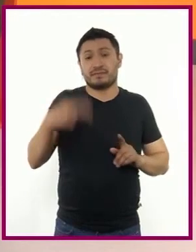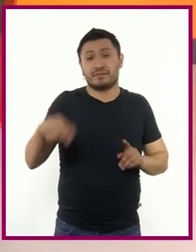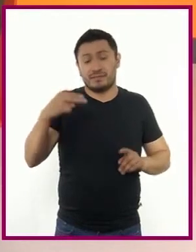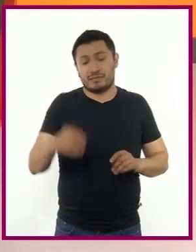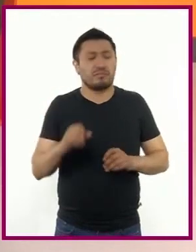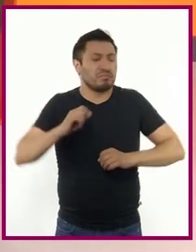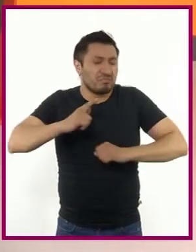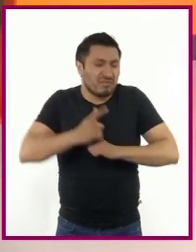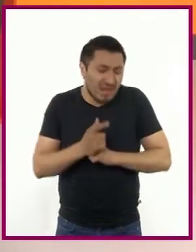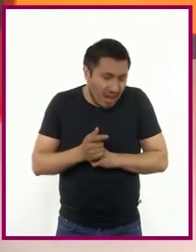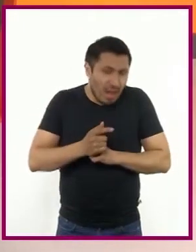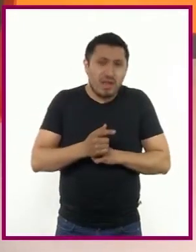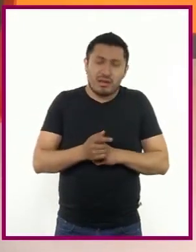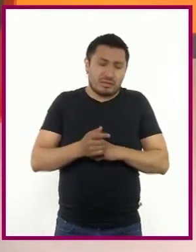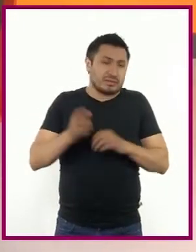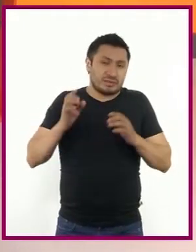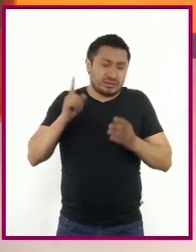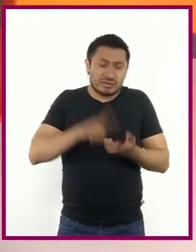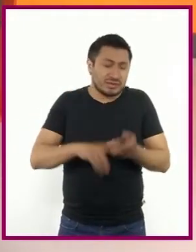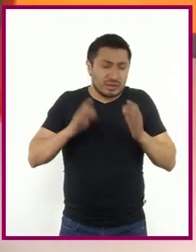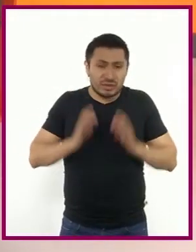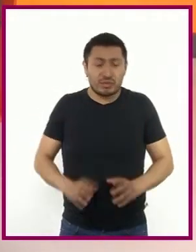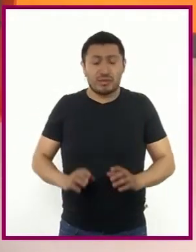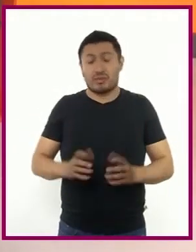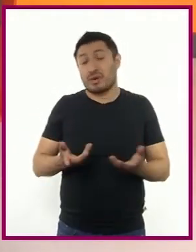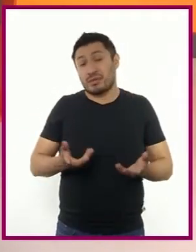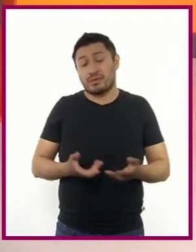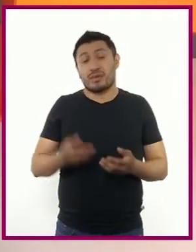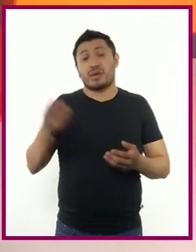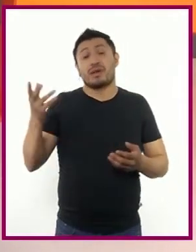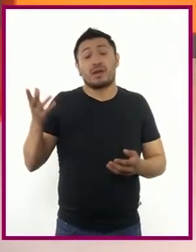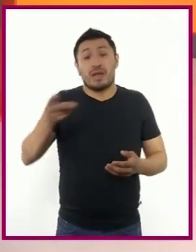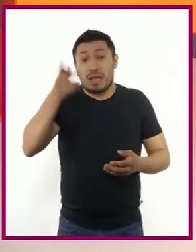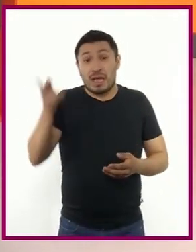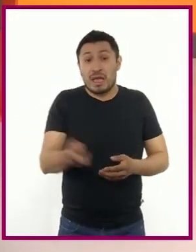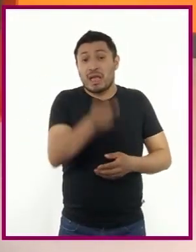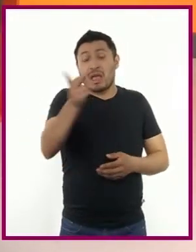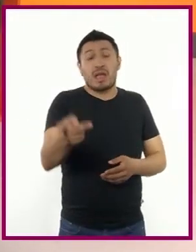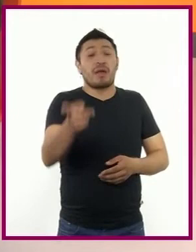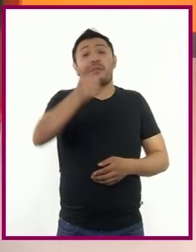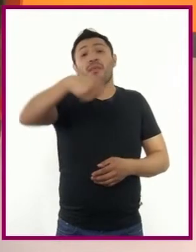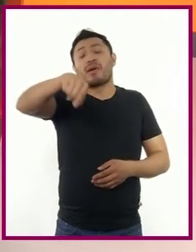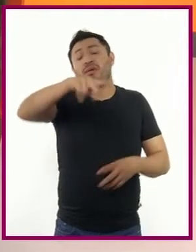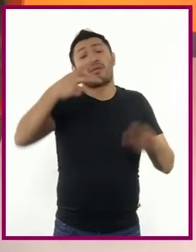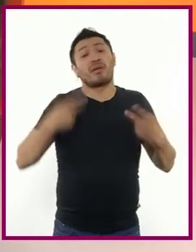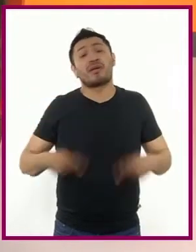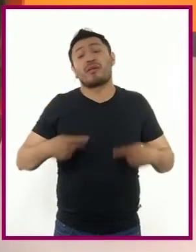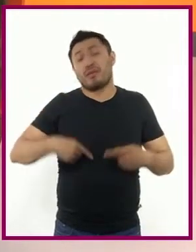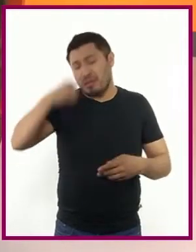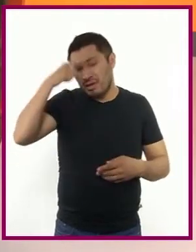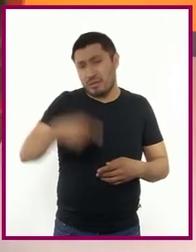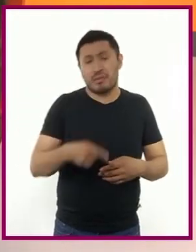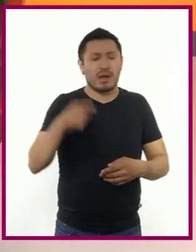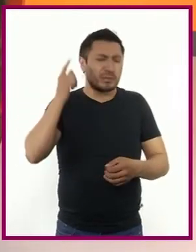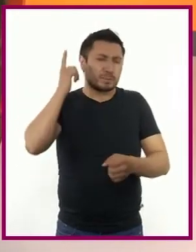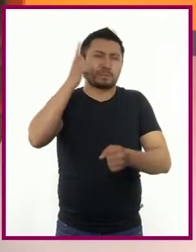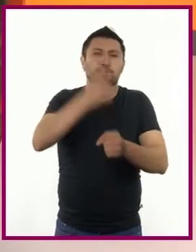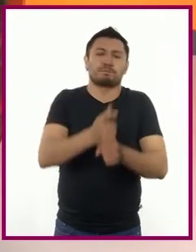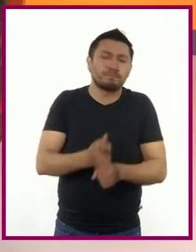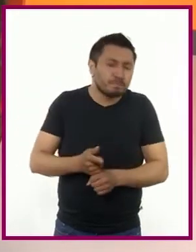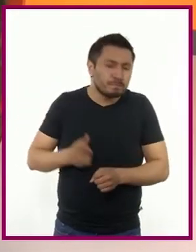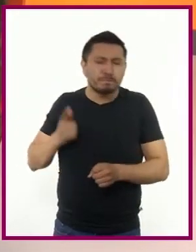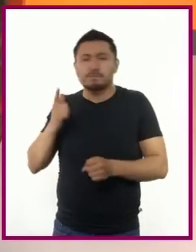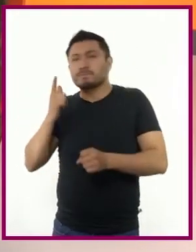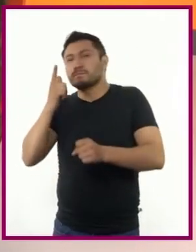de un órgano reproductor y formular preguntas a su compañera o compañero para intentar identificar